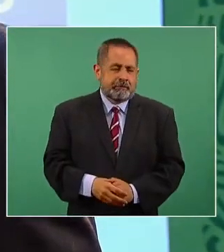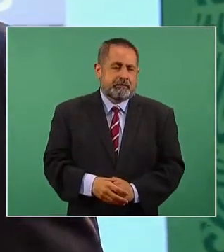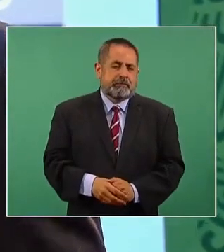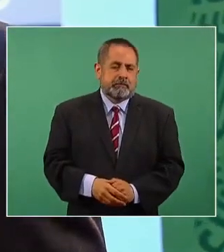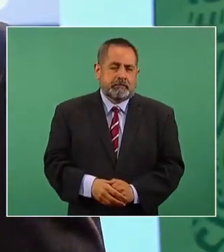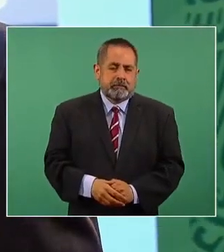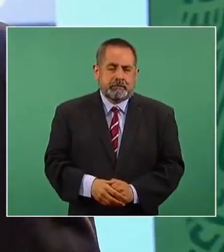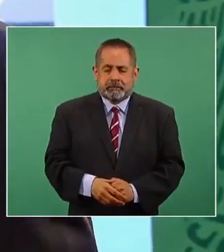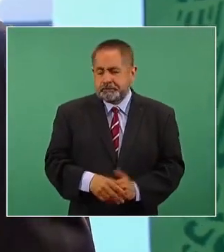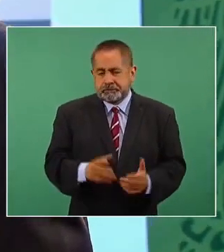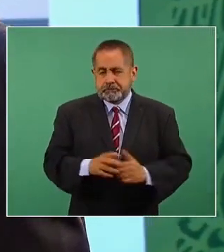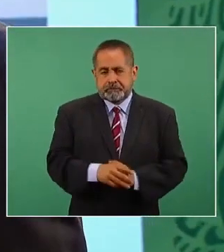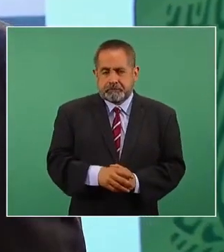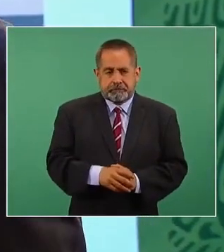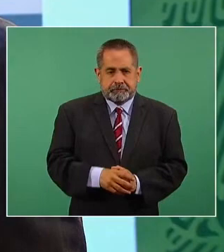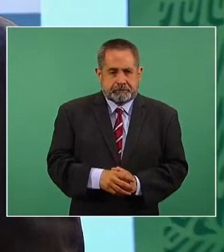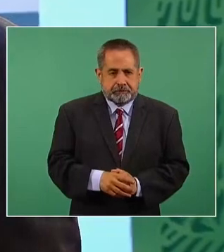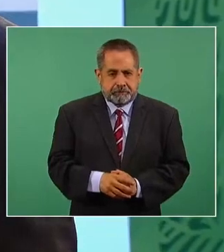Sí, hasta